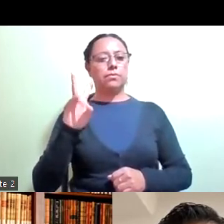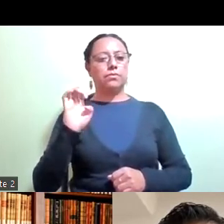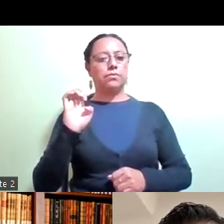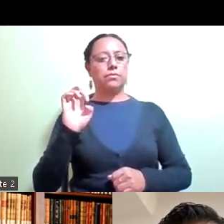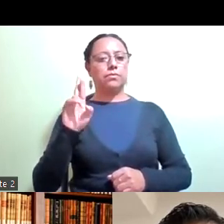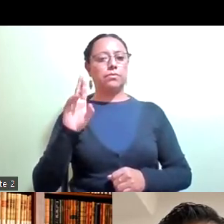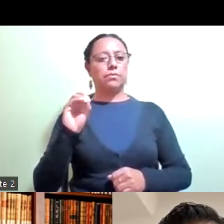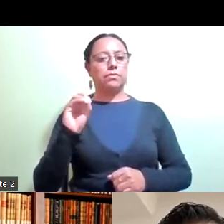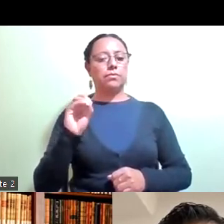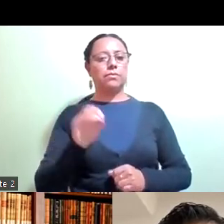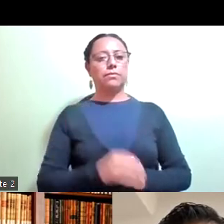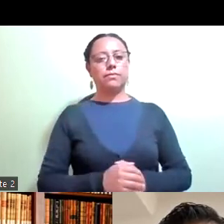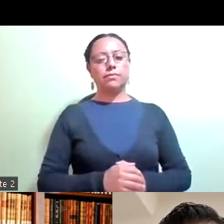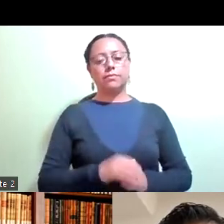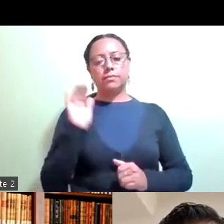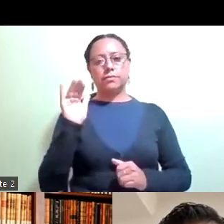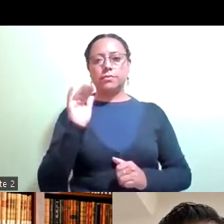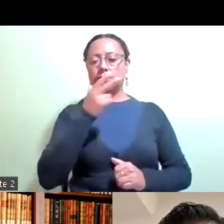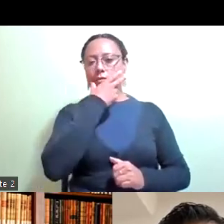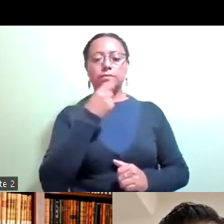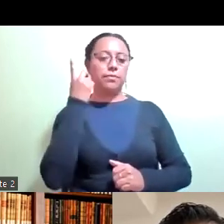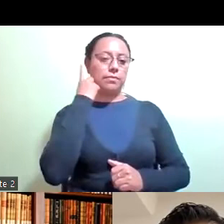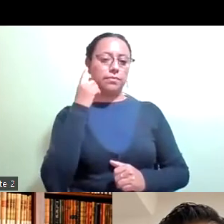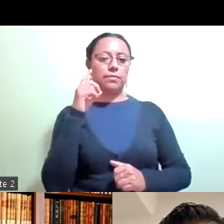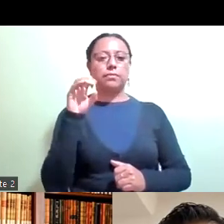Diputado José Octavio Rivero Villaseñor.